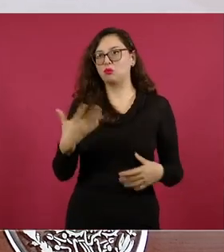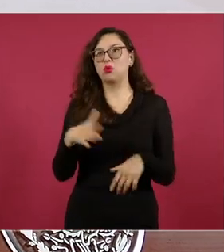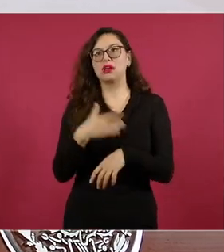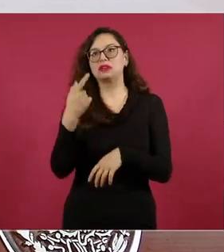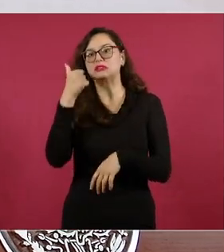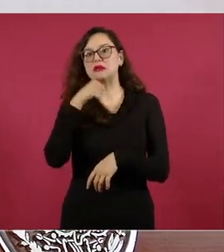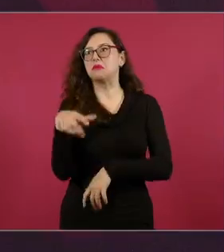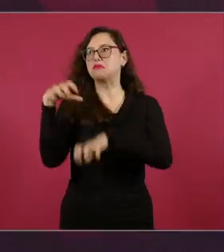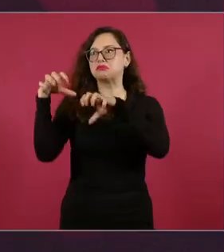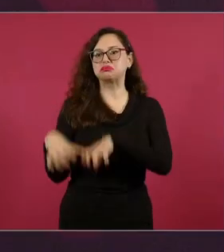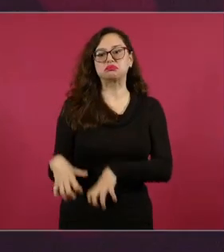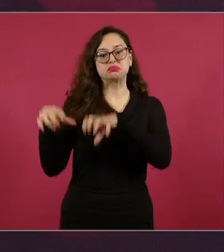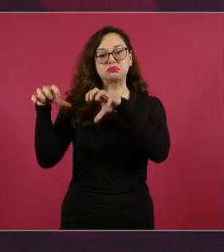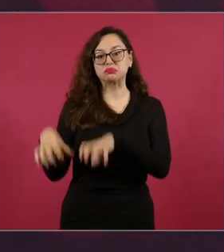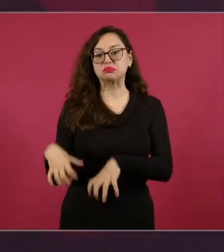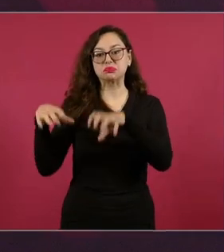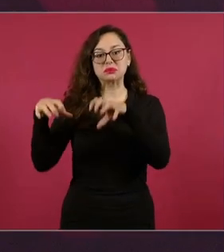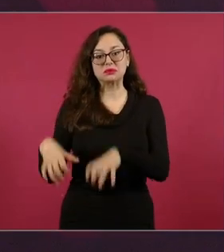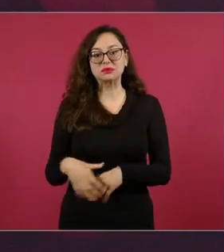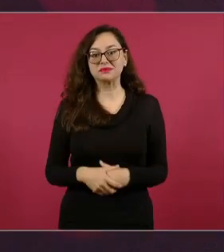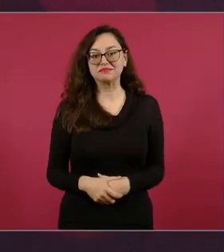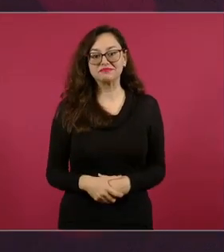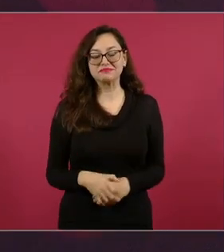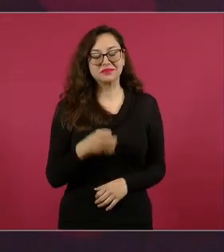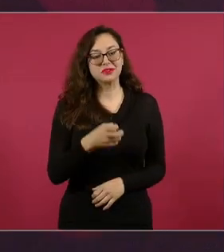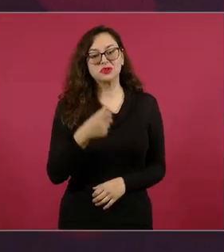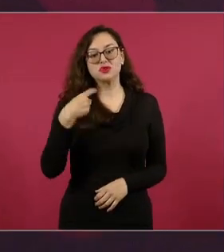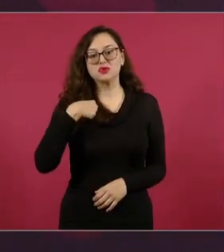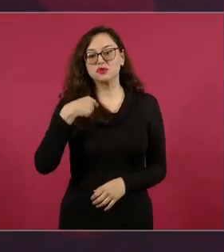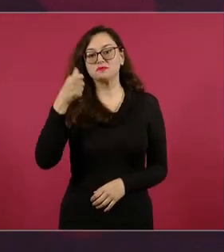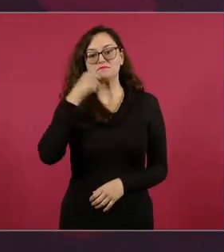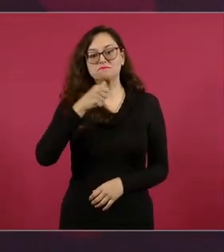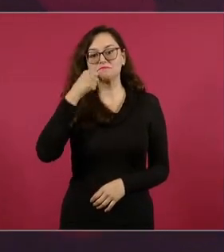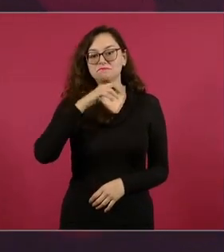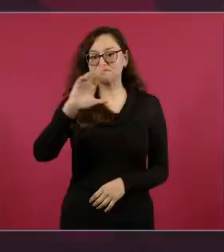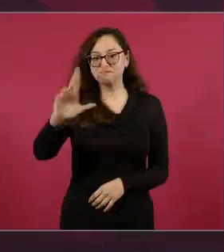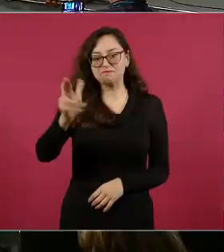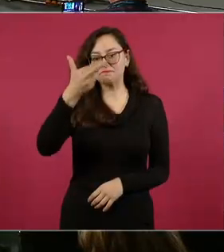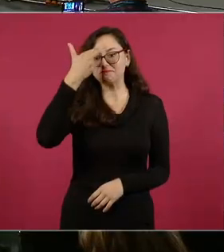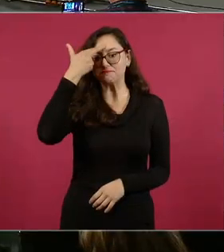Y no se me van a olvidar esos momentos. Pero